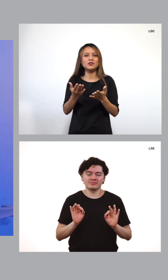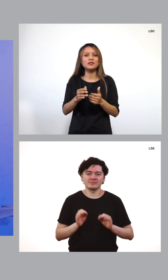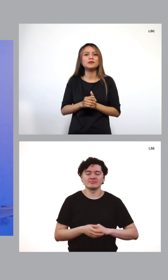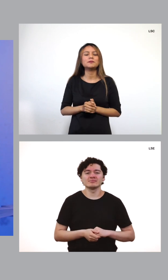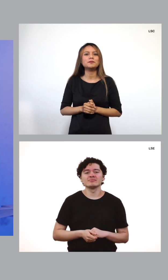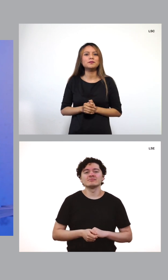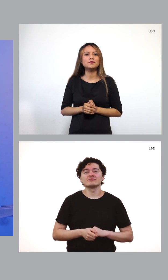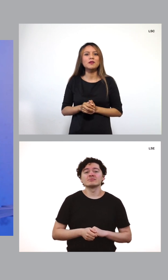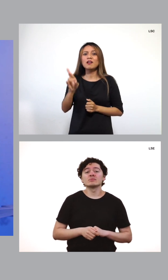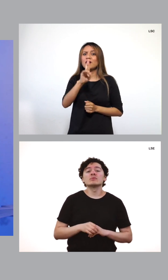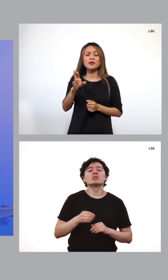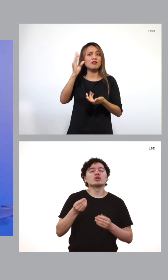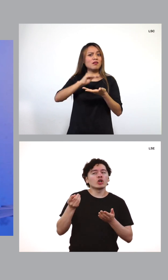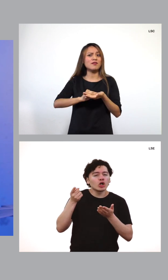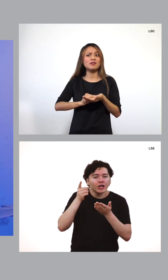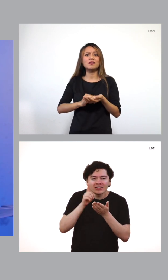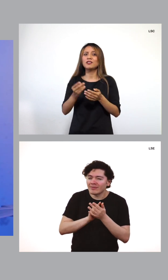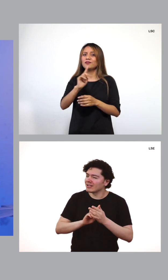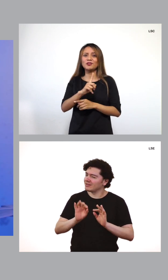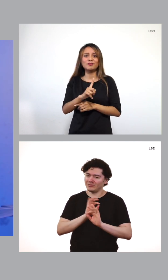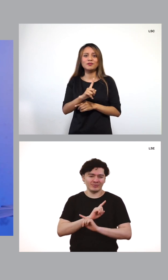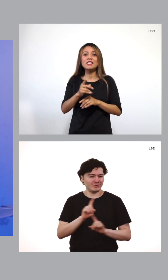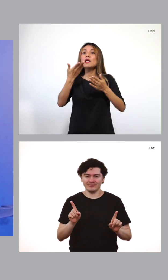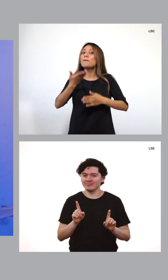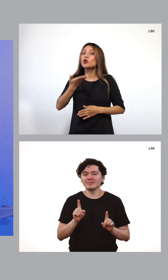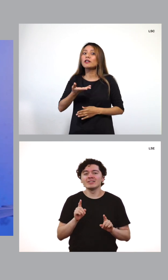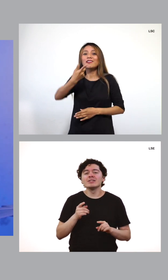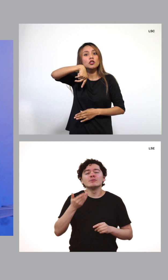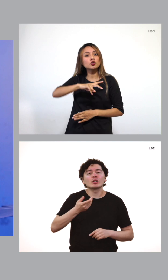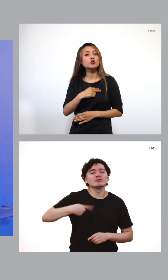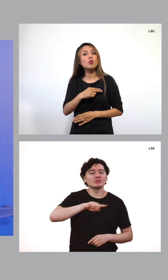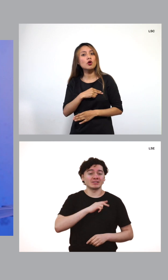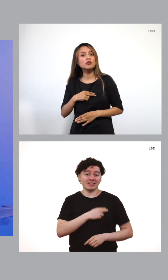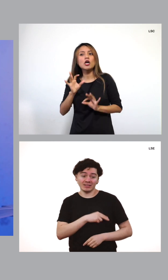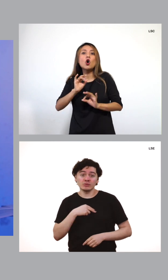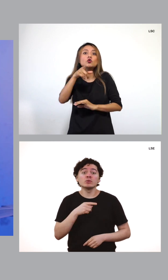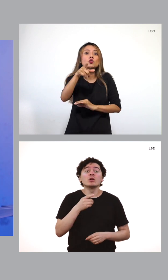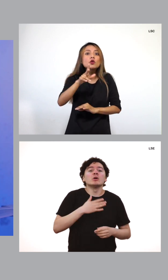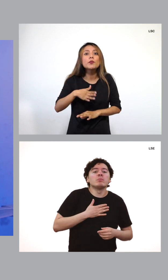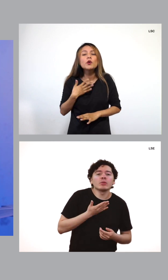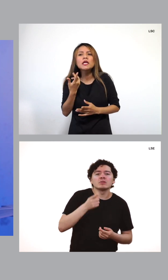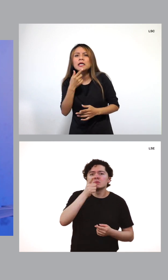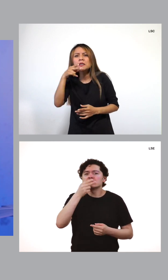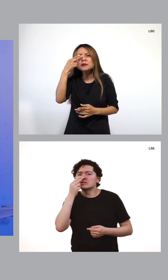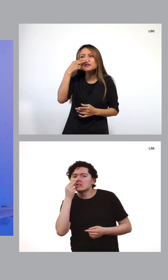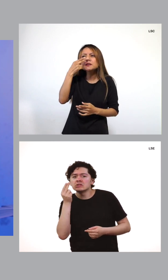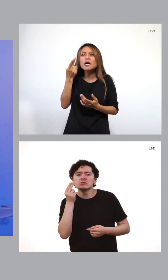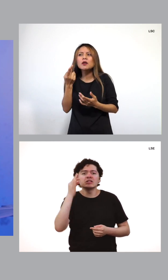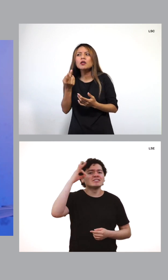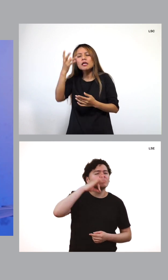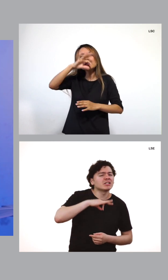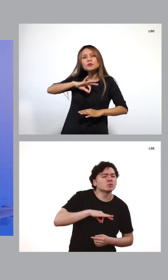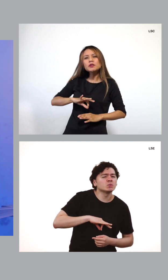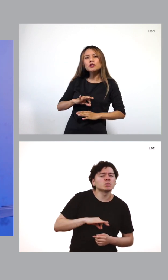a repetir. Y creo que es súper importante que como cristianos, o quizás tú que estás al otro lado de la cámara, con interés acerca de tu